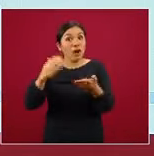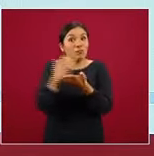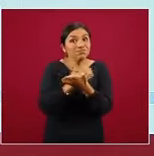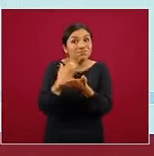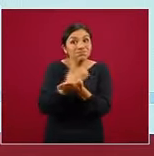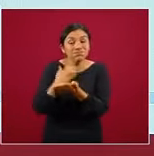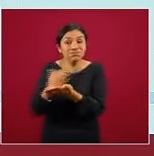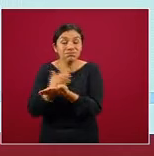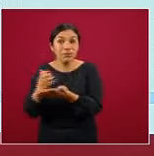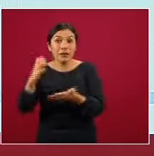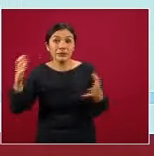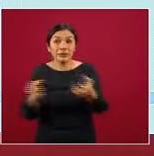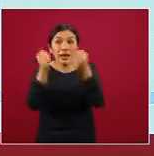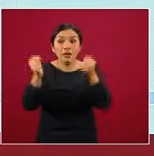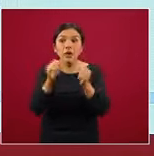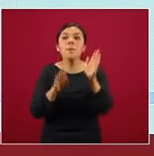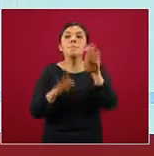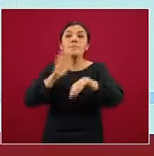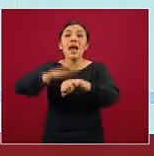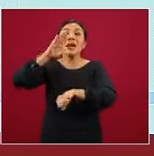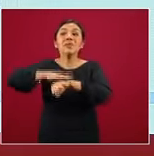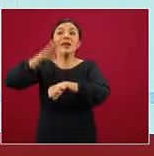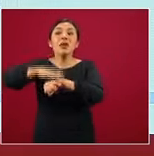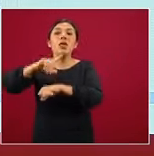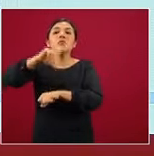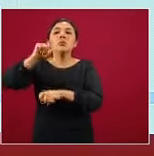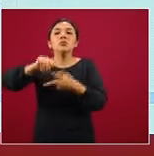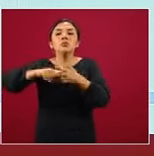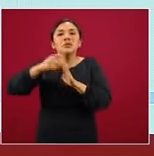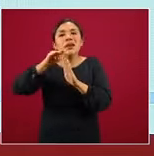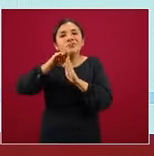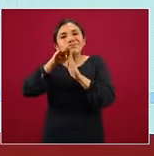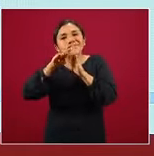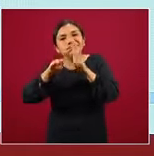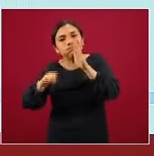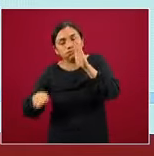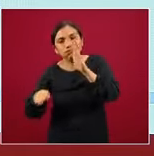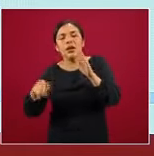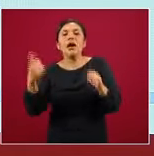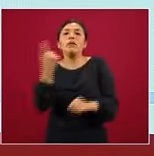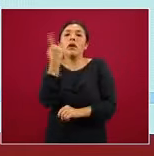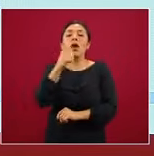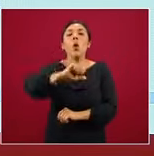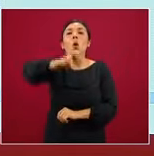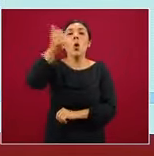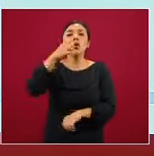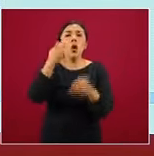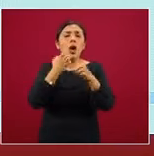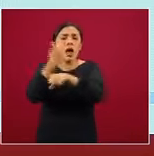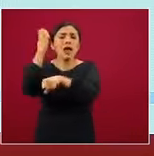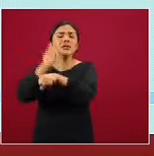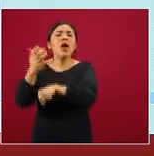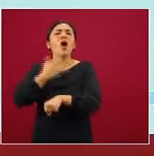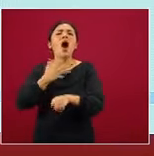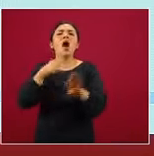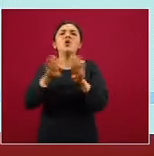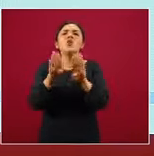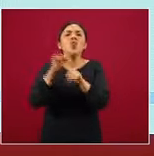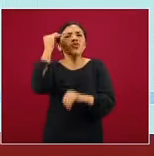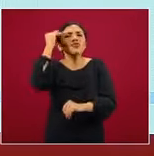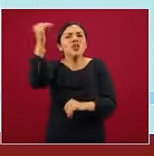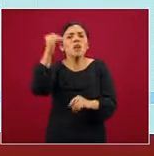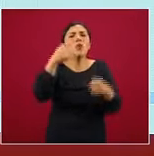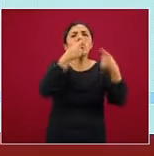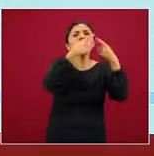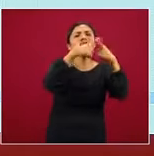recuperadas que fueron incrementando ya disminuyeron y hemos comentado respecto a otros estados que hay un desfase. En el momento